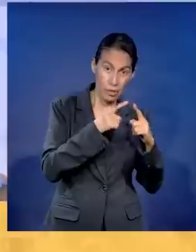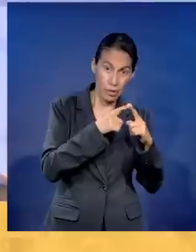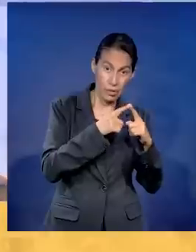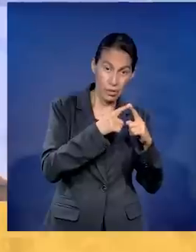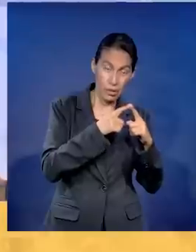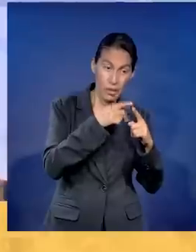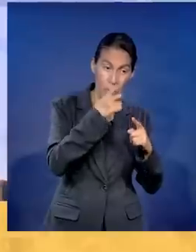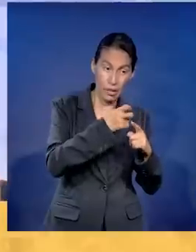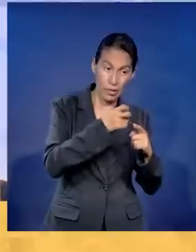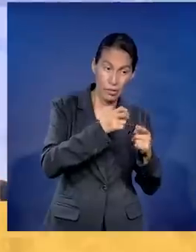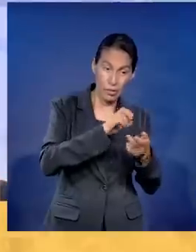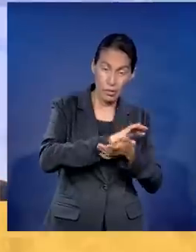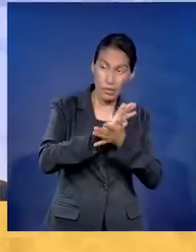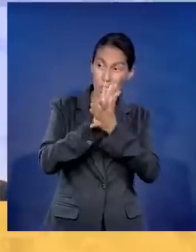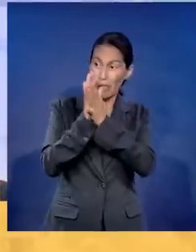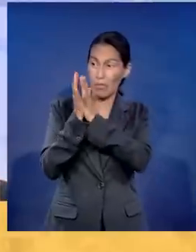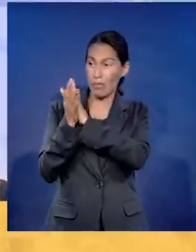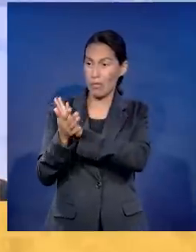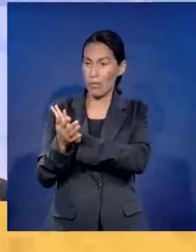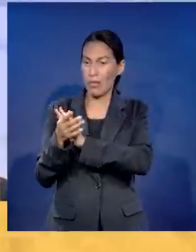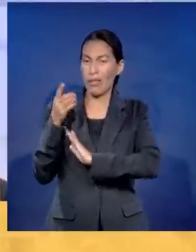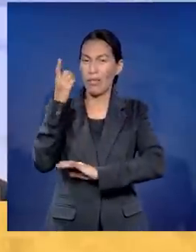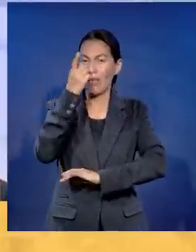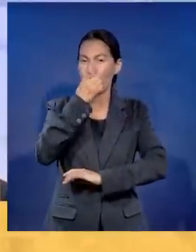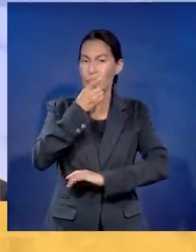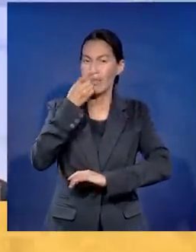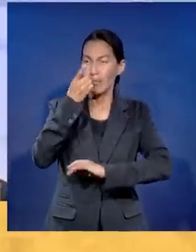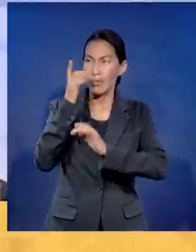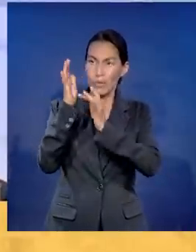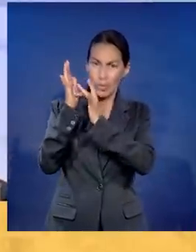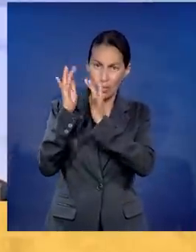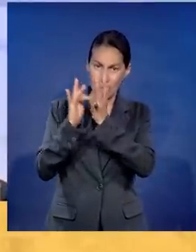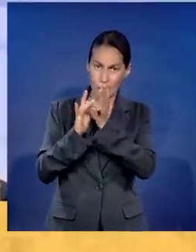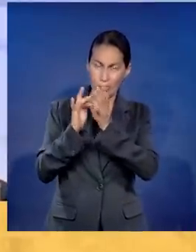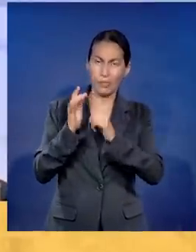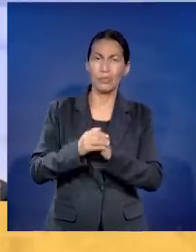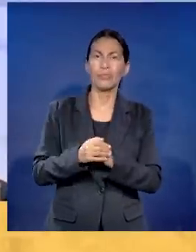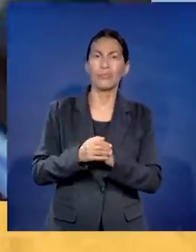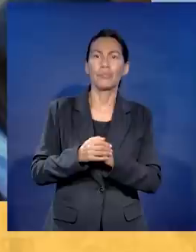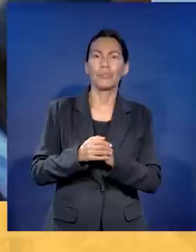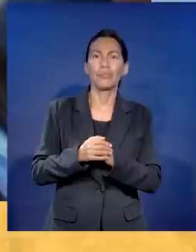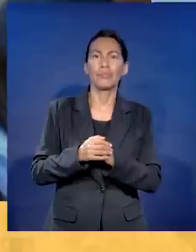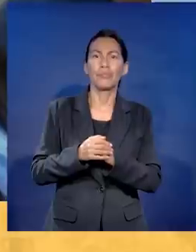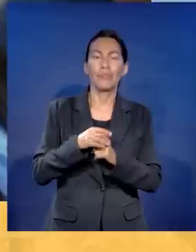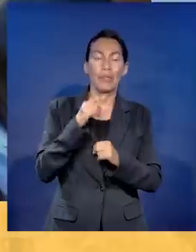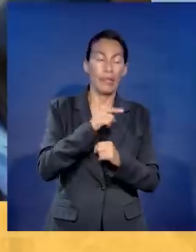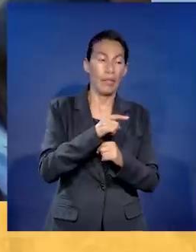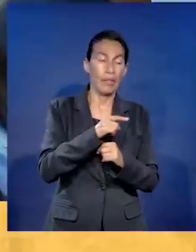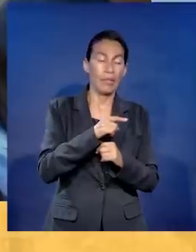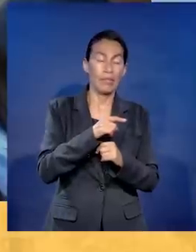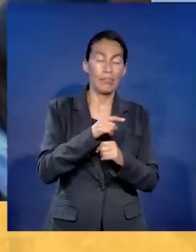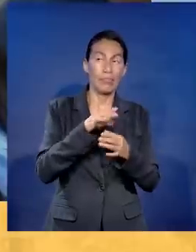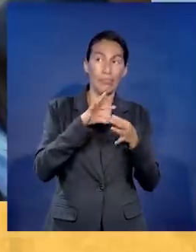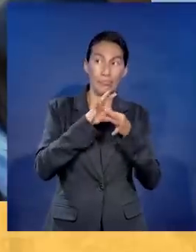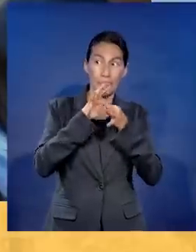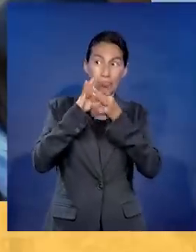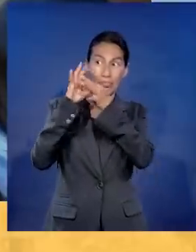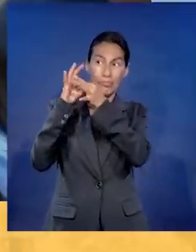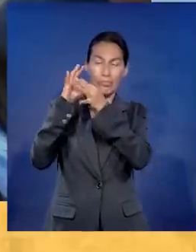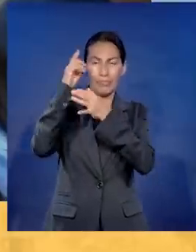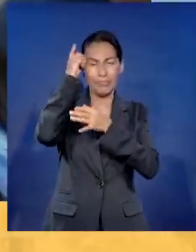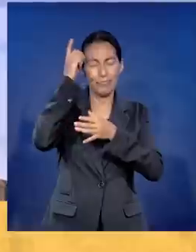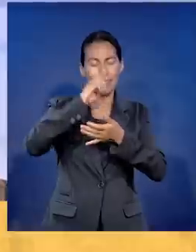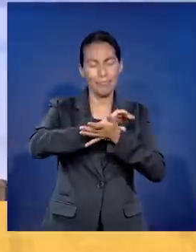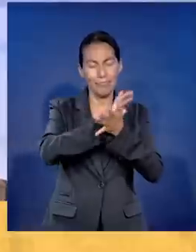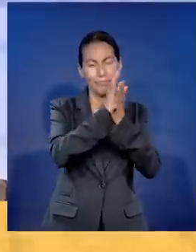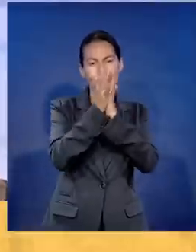exactamente en discípulos de Jesús han sido transformados algo les ha pasado la pregunta esta